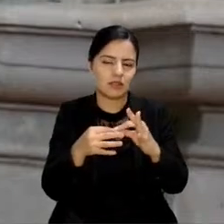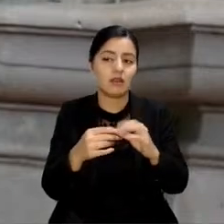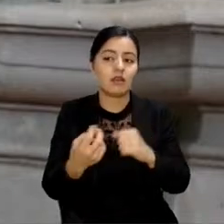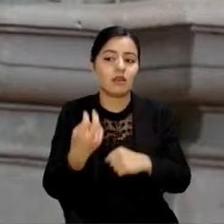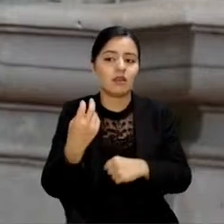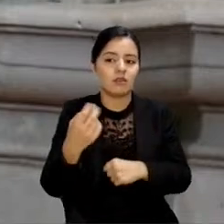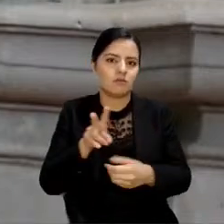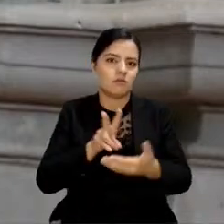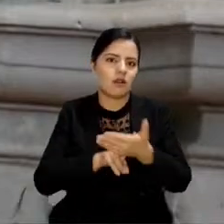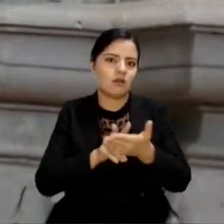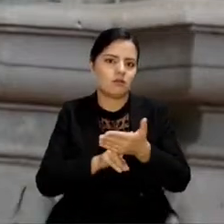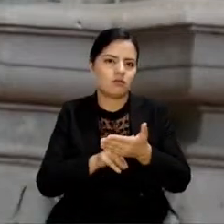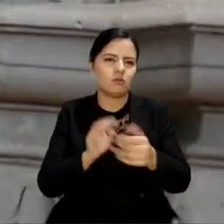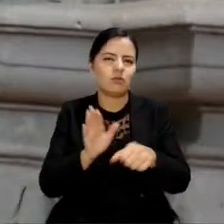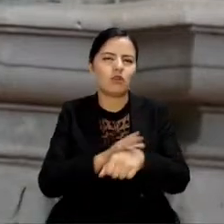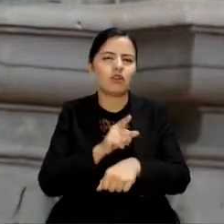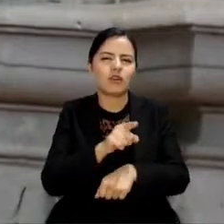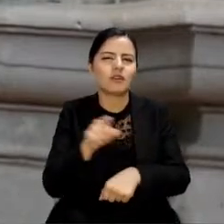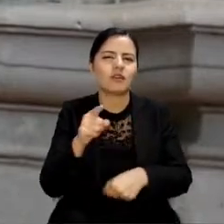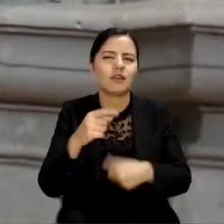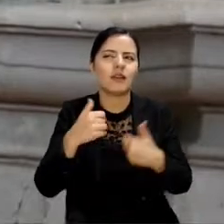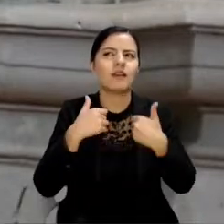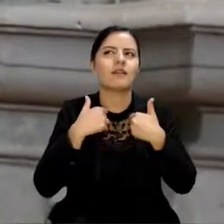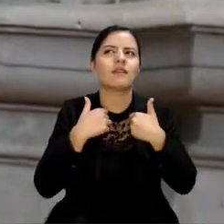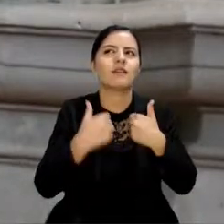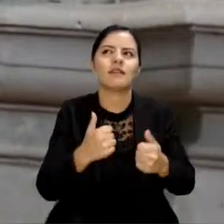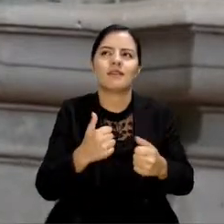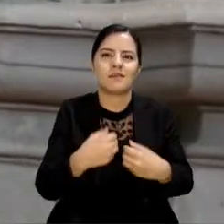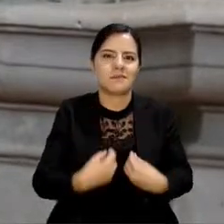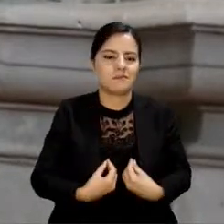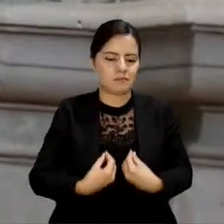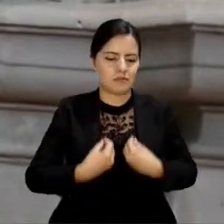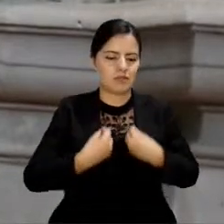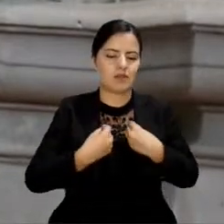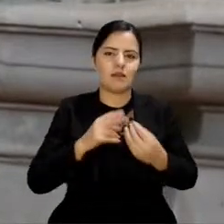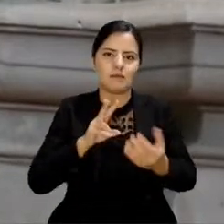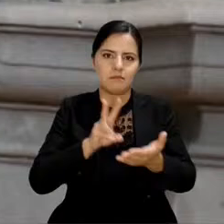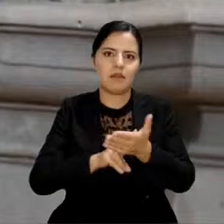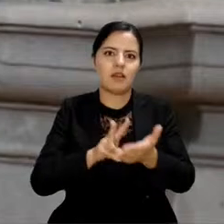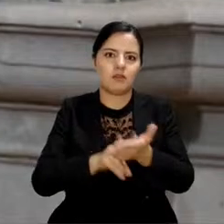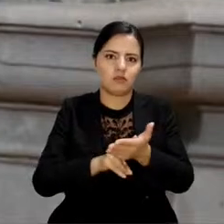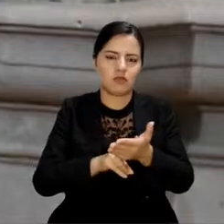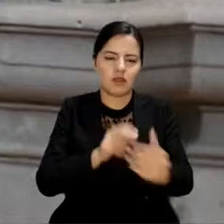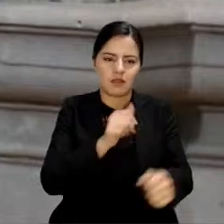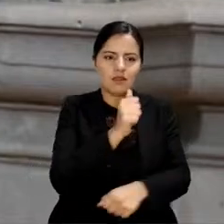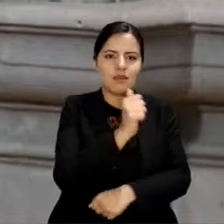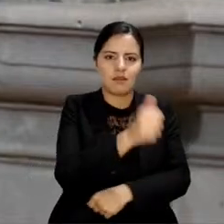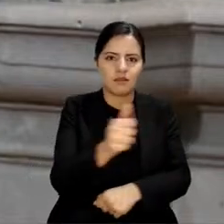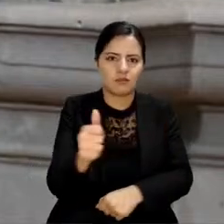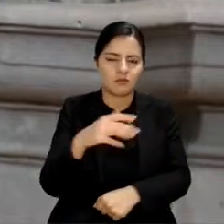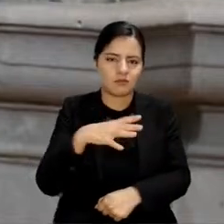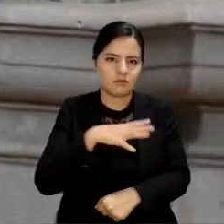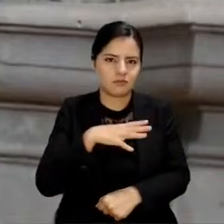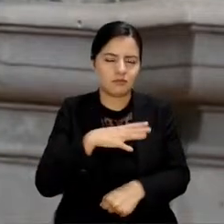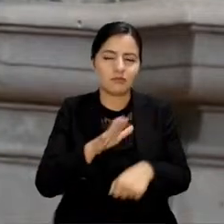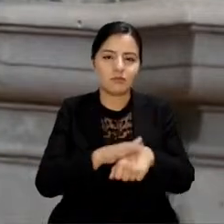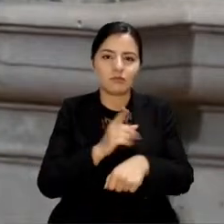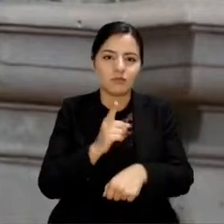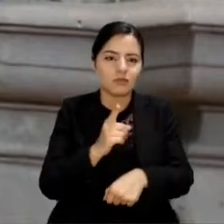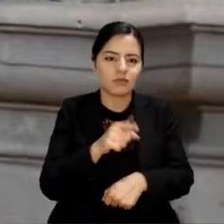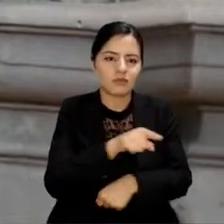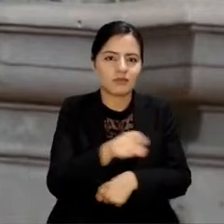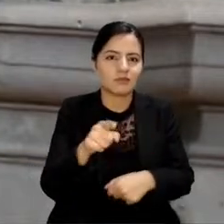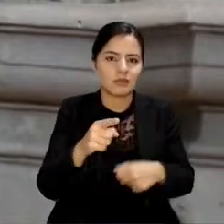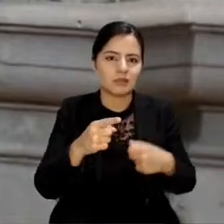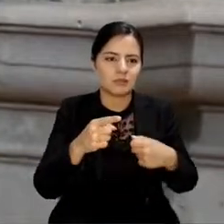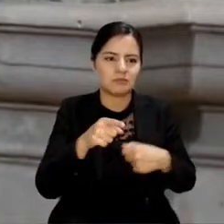inherente es fácil de entender cuando pensamos en el valor que la vida misma tiene para cada individuo que la posee, pues para